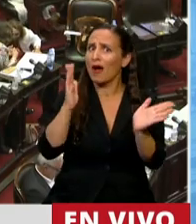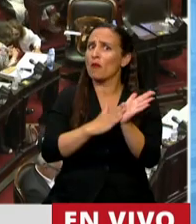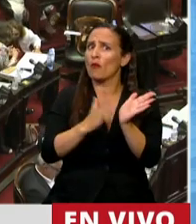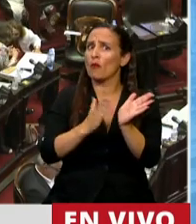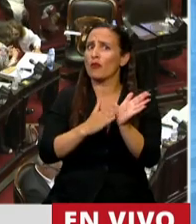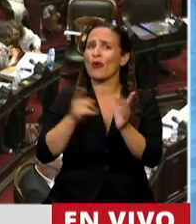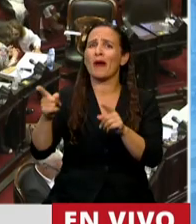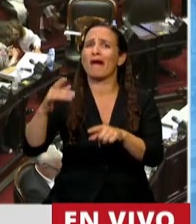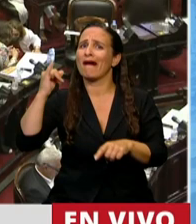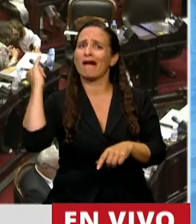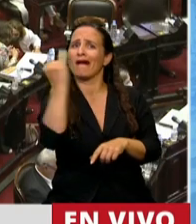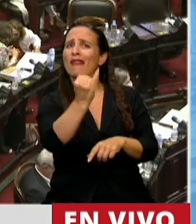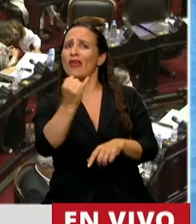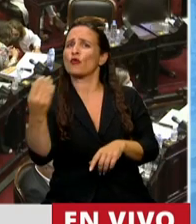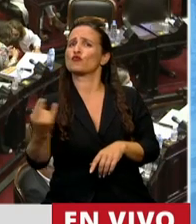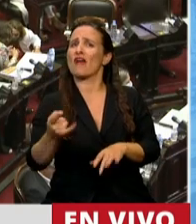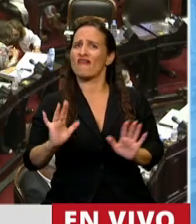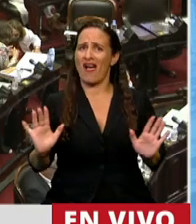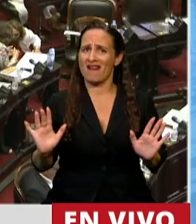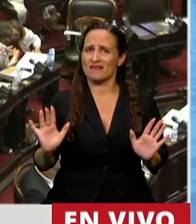falsa denunciante, señor presidente.